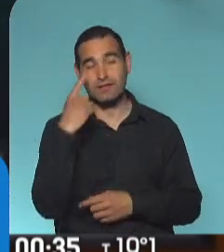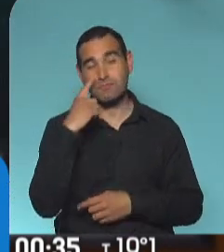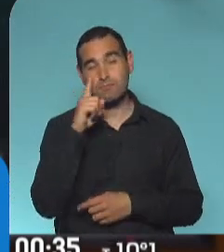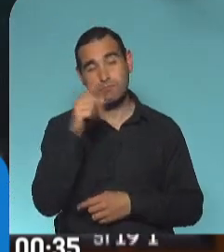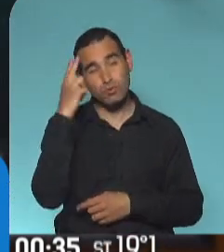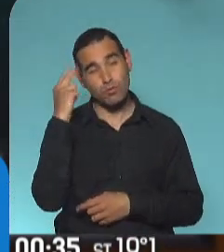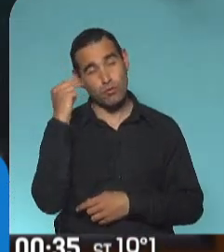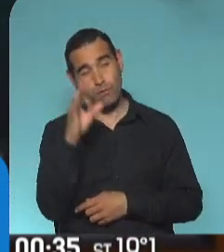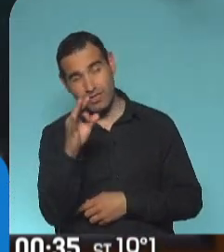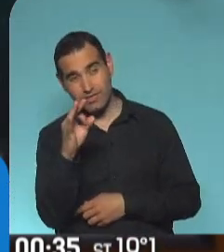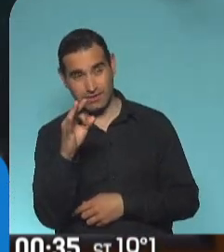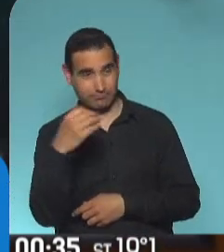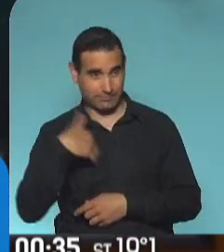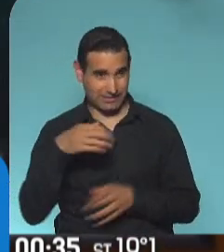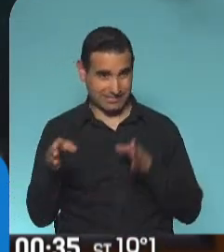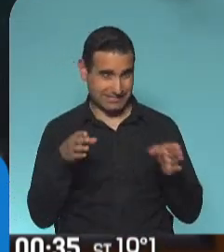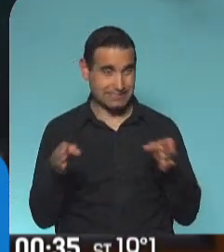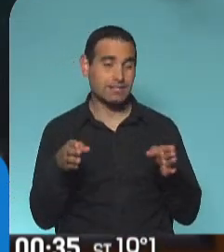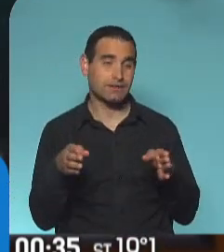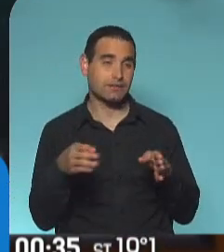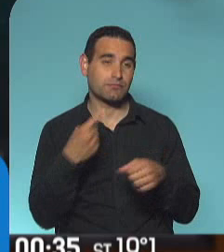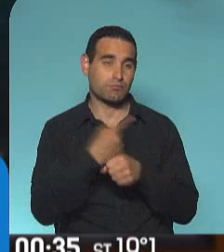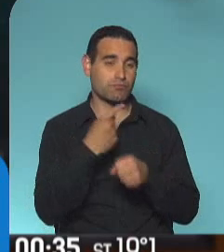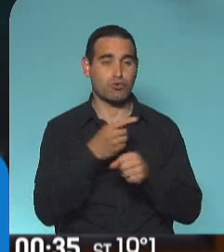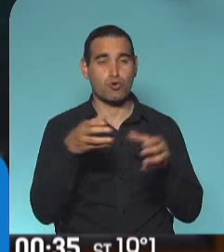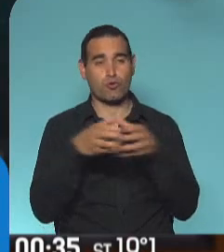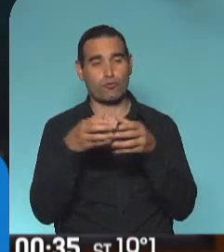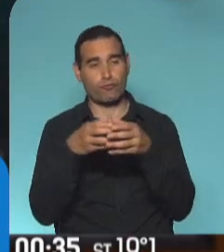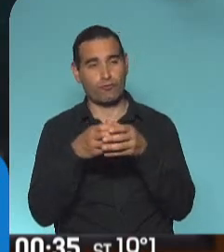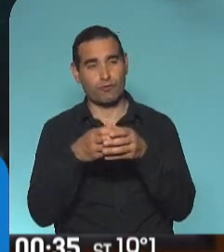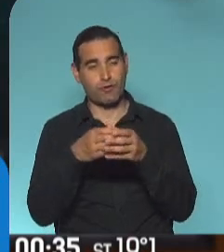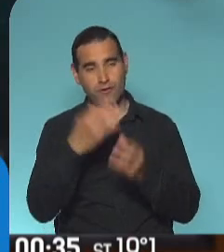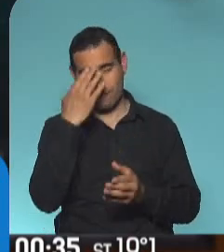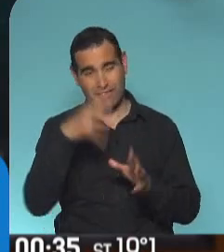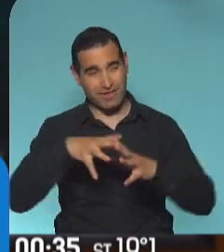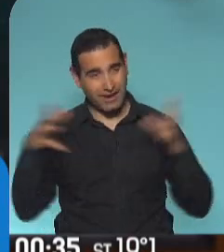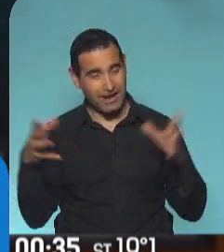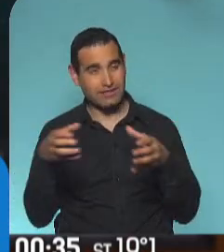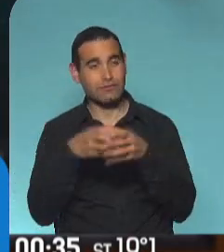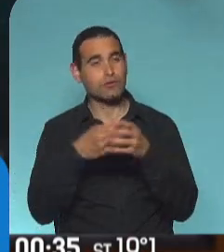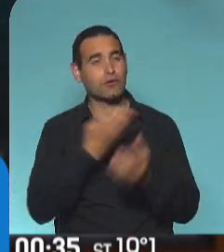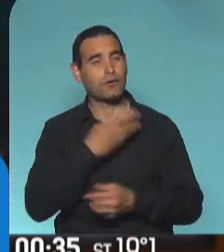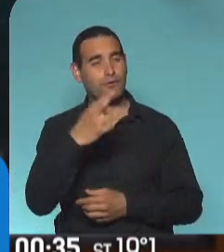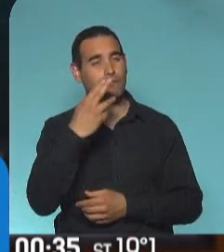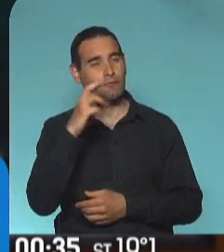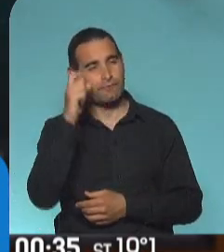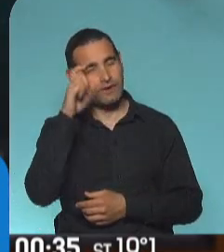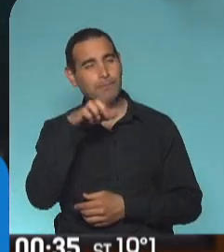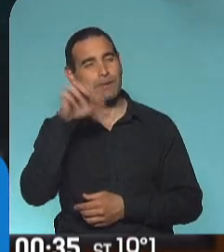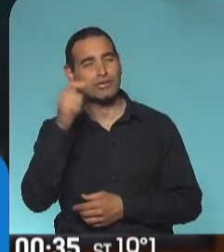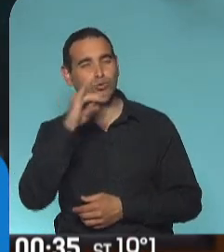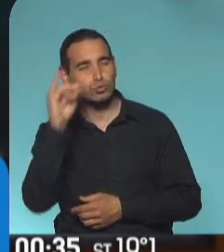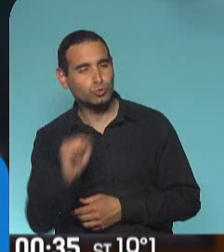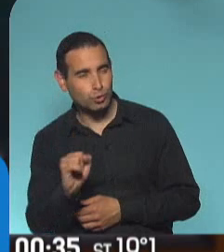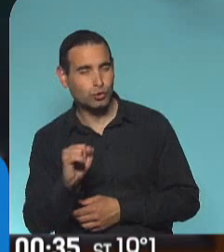90 en la Argentina, primero con el Frente Grande, Sí. después con lo que fue el Frepaso, con Graciela y